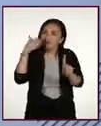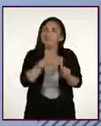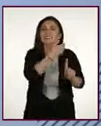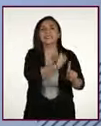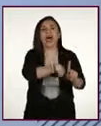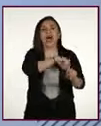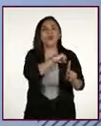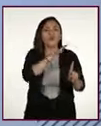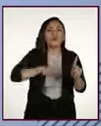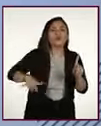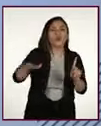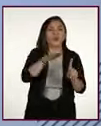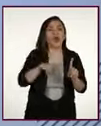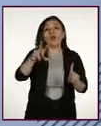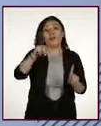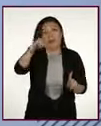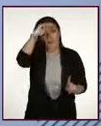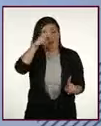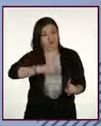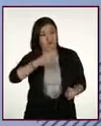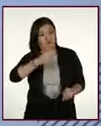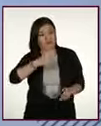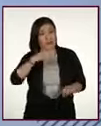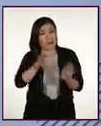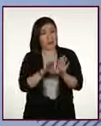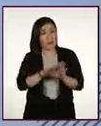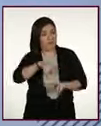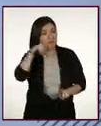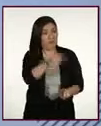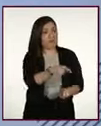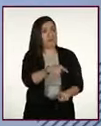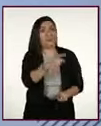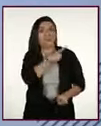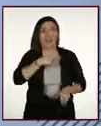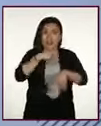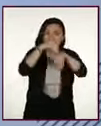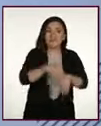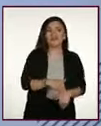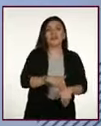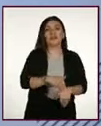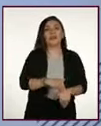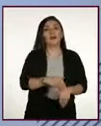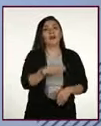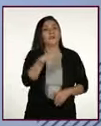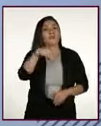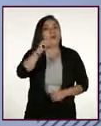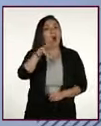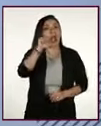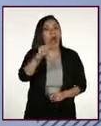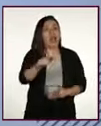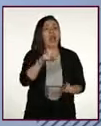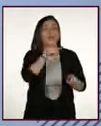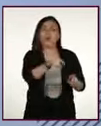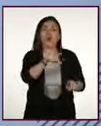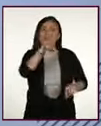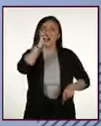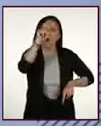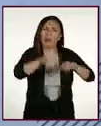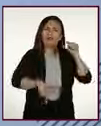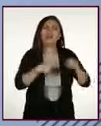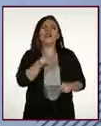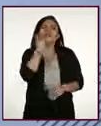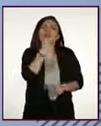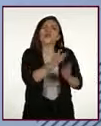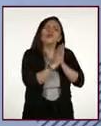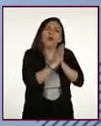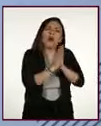pública, no un abordaje moral, no un abordaje paternalista, no, ay, es que a mí me gustaría que no tomaras, no, pues te gustaría, pero la